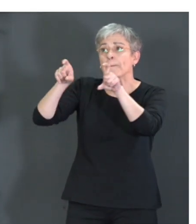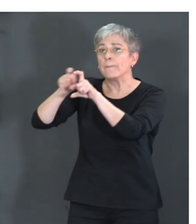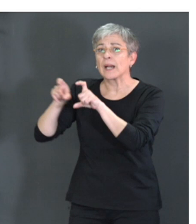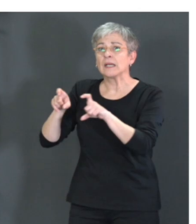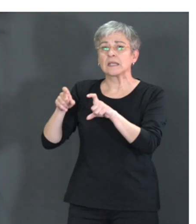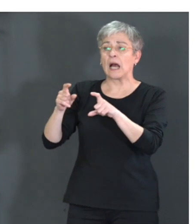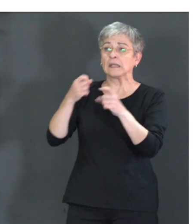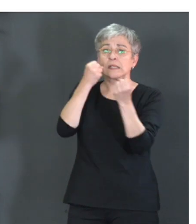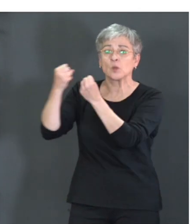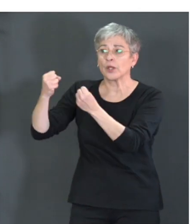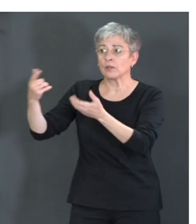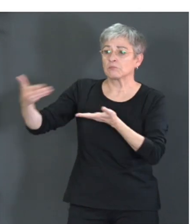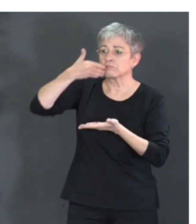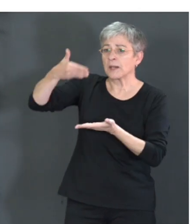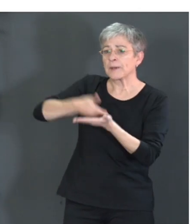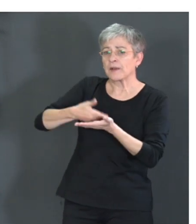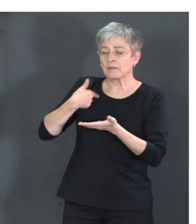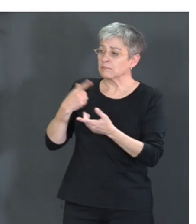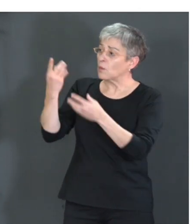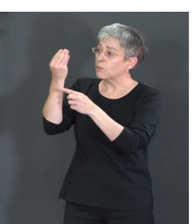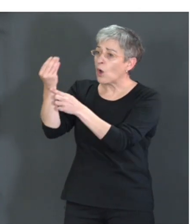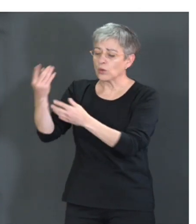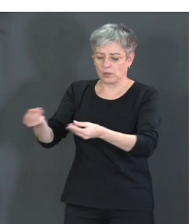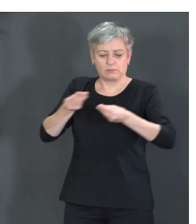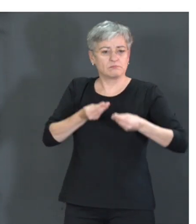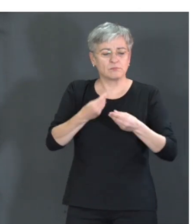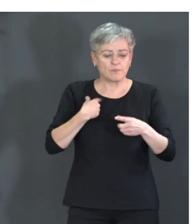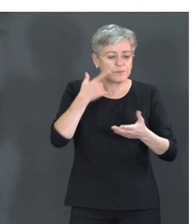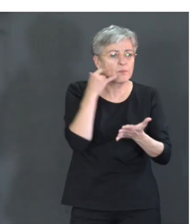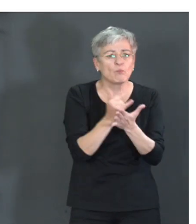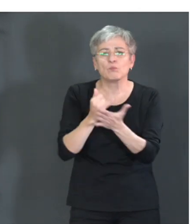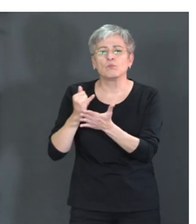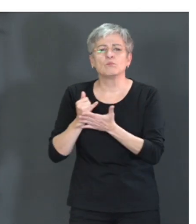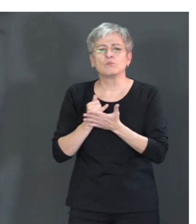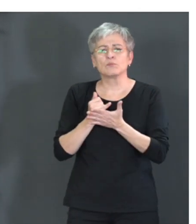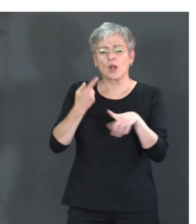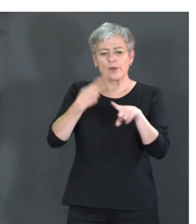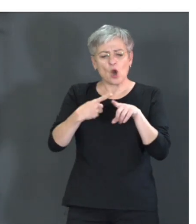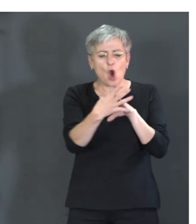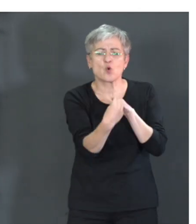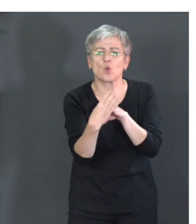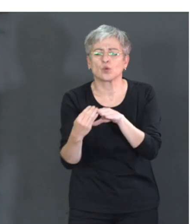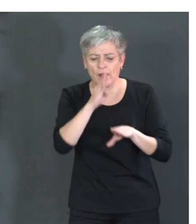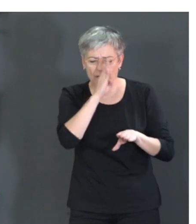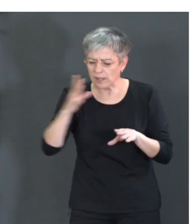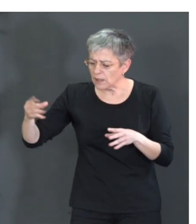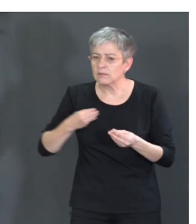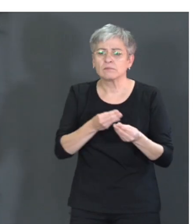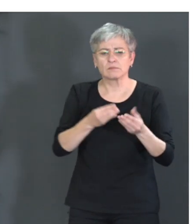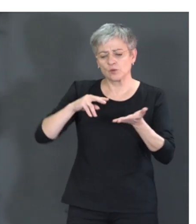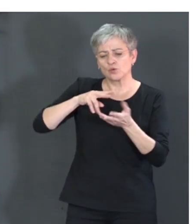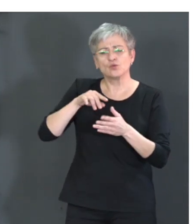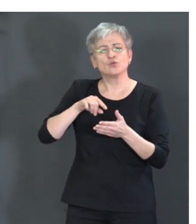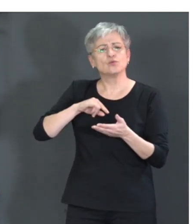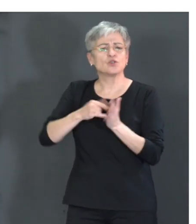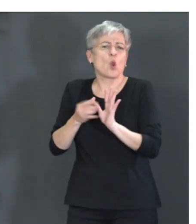que nos piden un análisis de los profesionales o probar con algunos de nuestros usuarios directamente estas soluciones